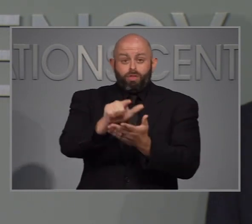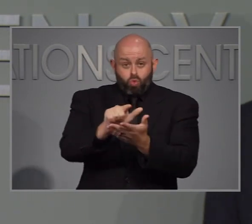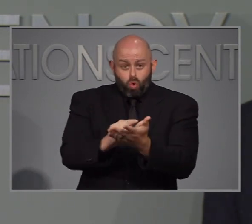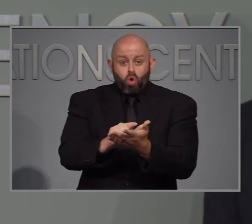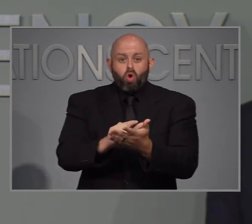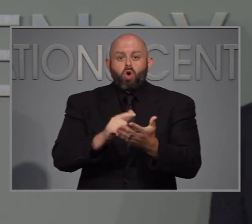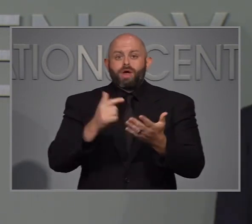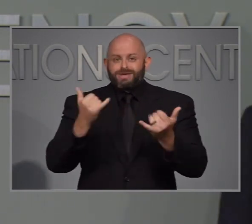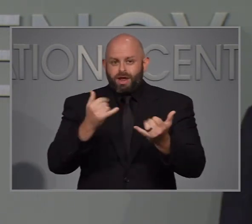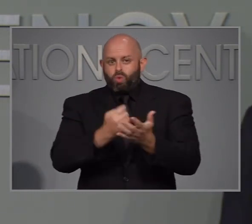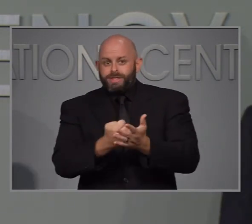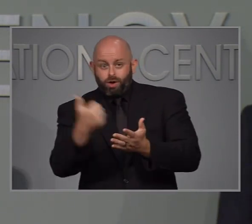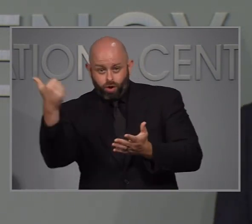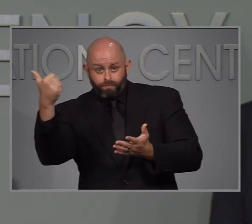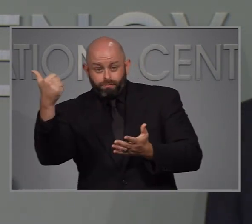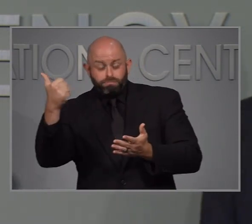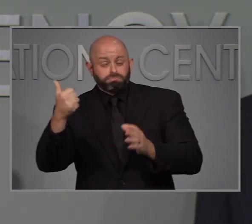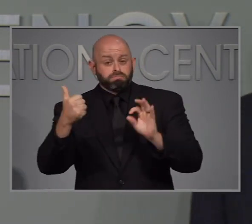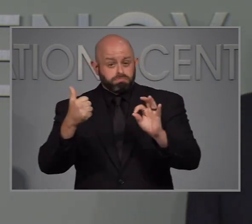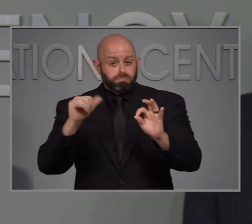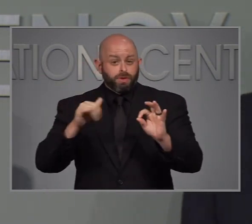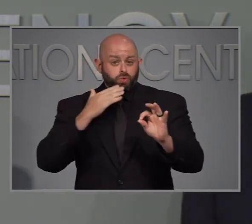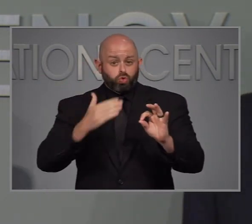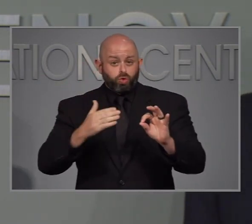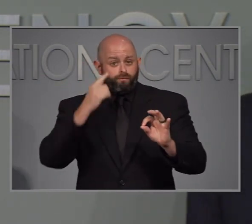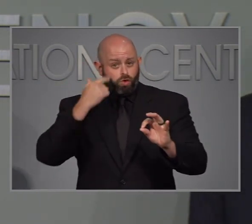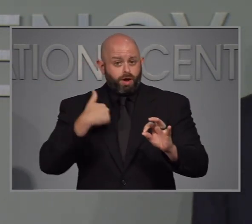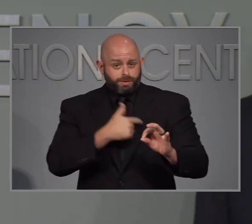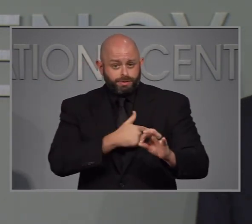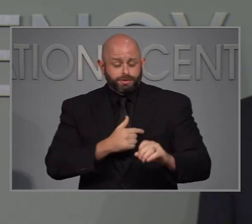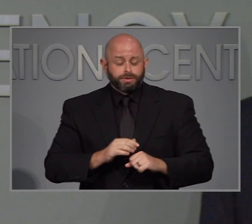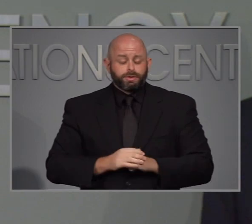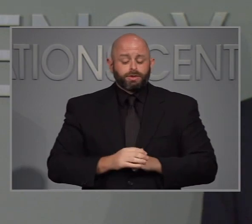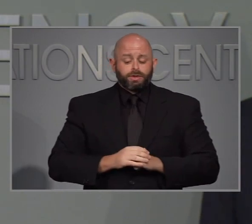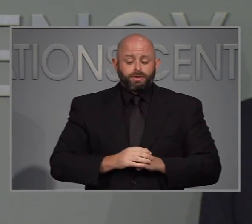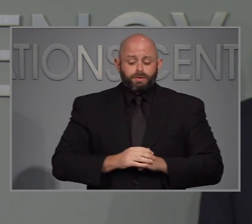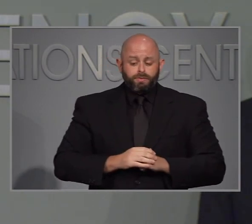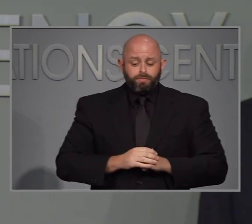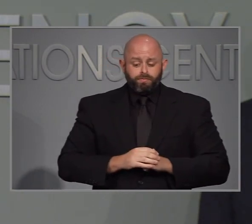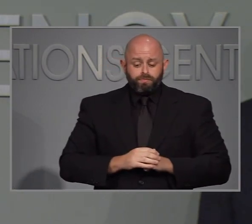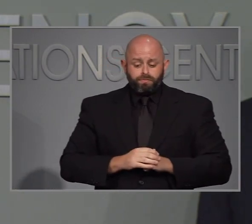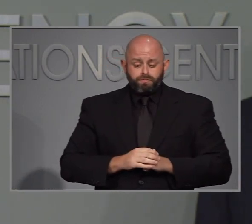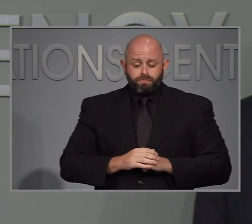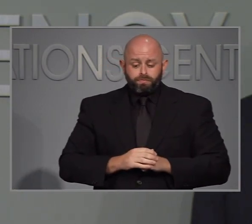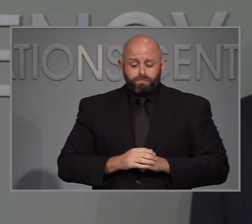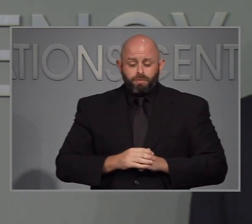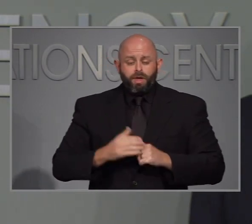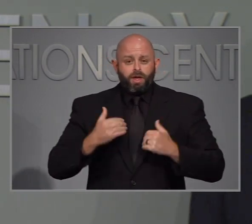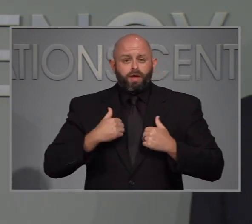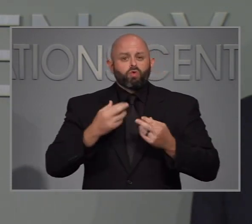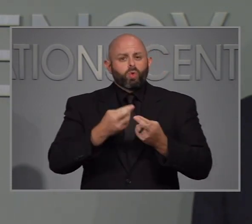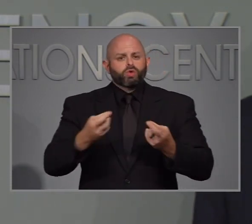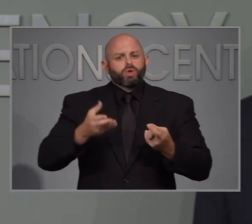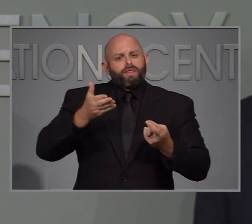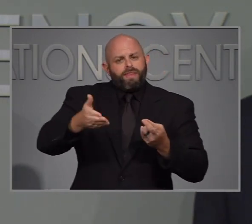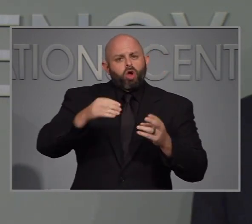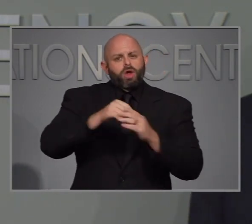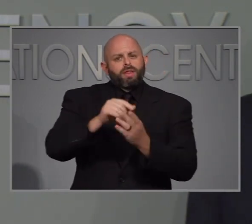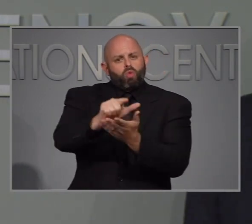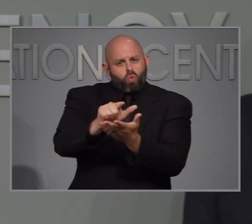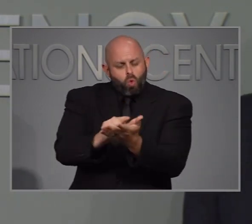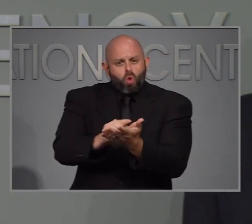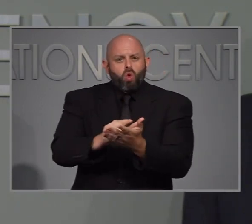que las inquietudes que teníamos se habían eliminado y eso es bueno y hay ciertos recursos para que nuestro